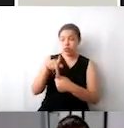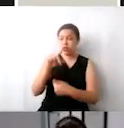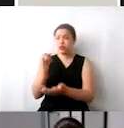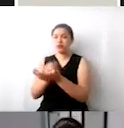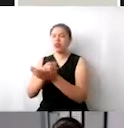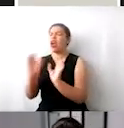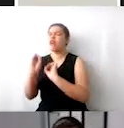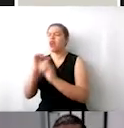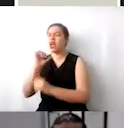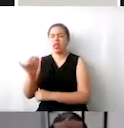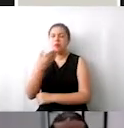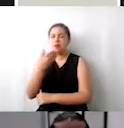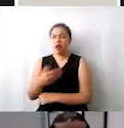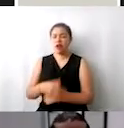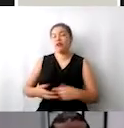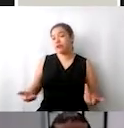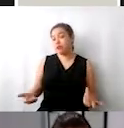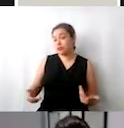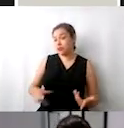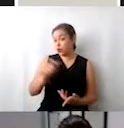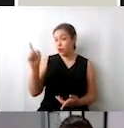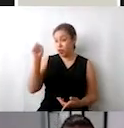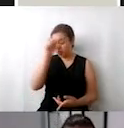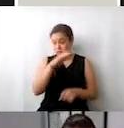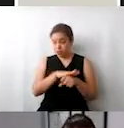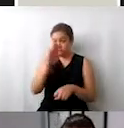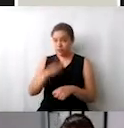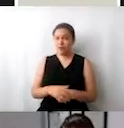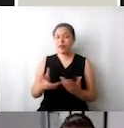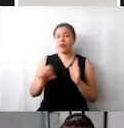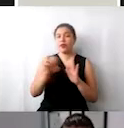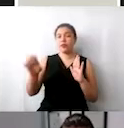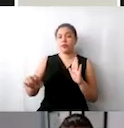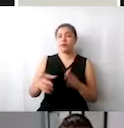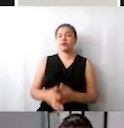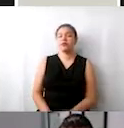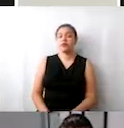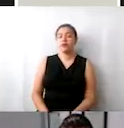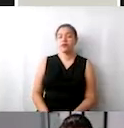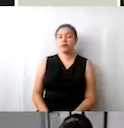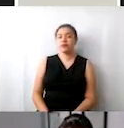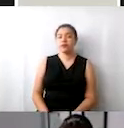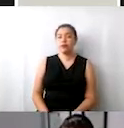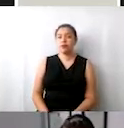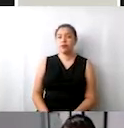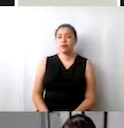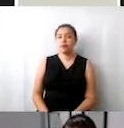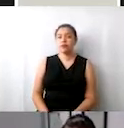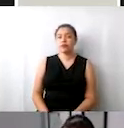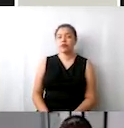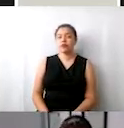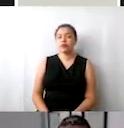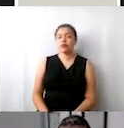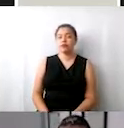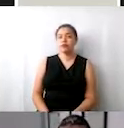Y después se complica porque, por ejemplo, dice que el transporte mediante